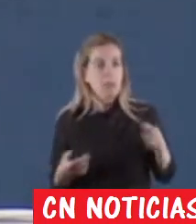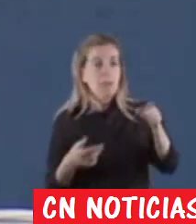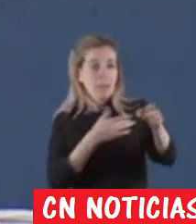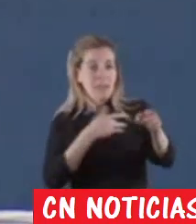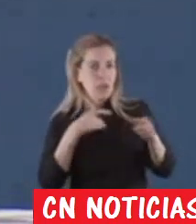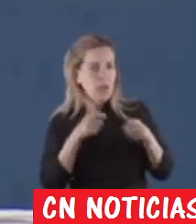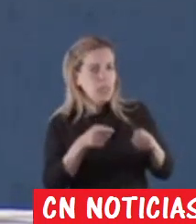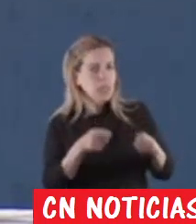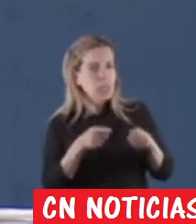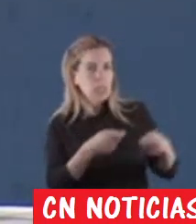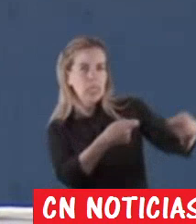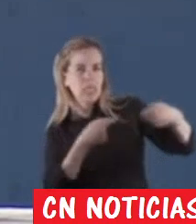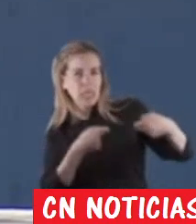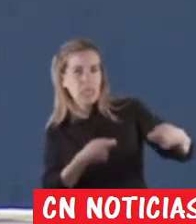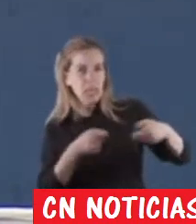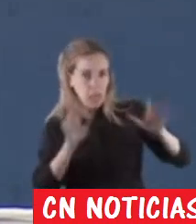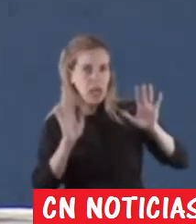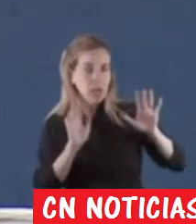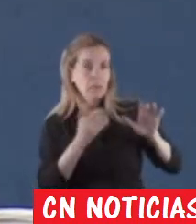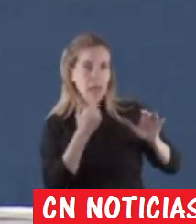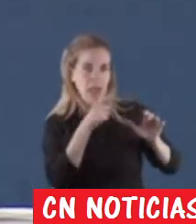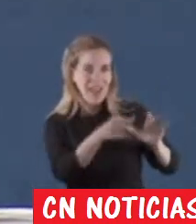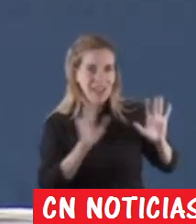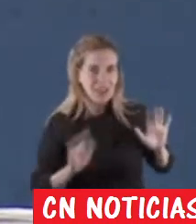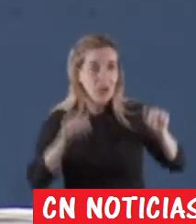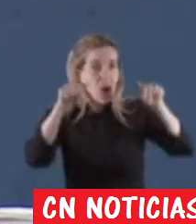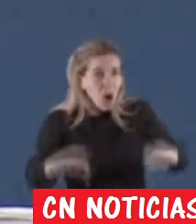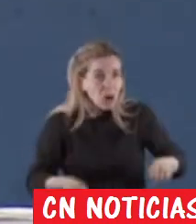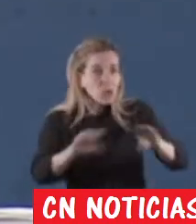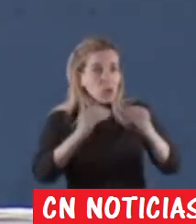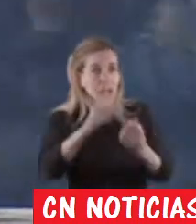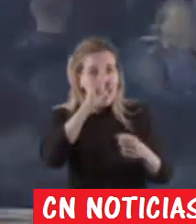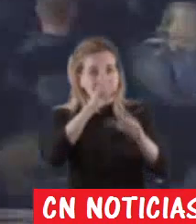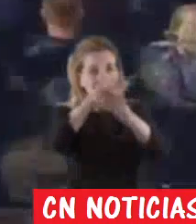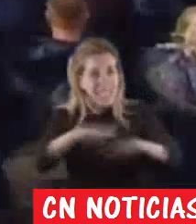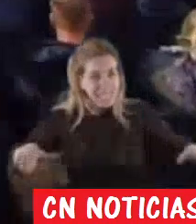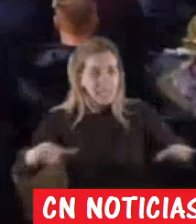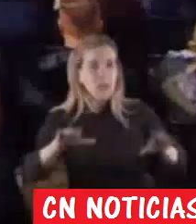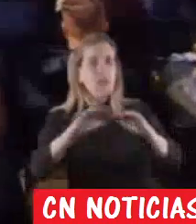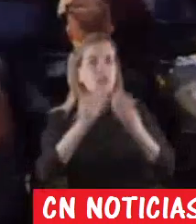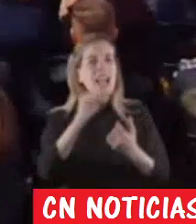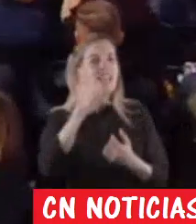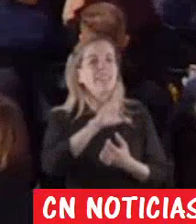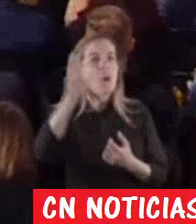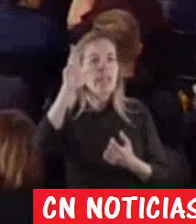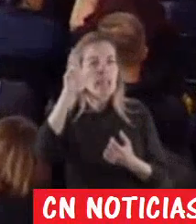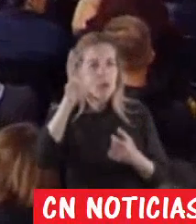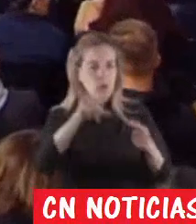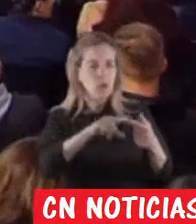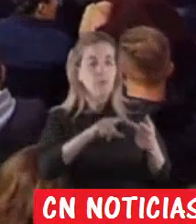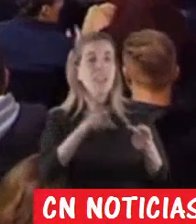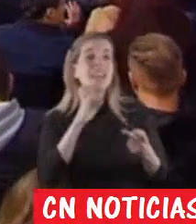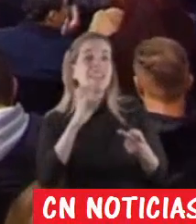fue que hoy tenemos en los 58 jardines comunitarios, en los